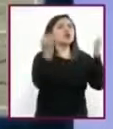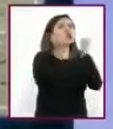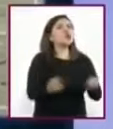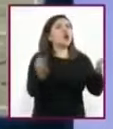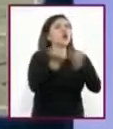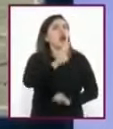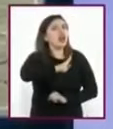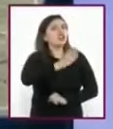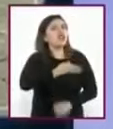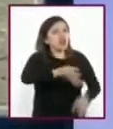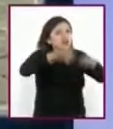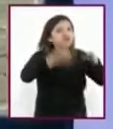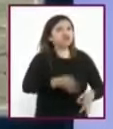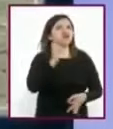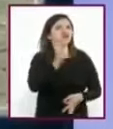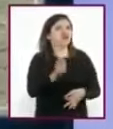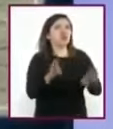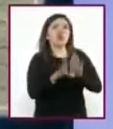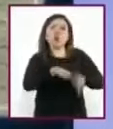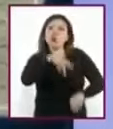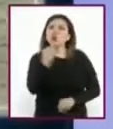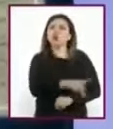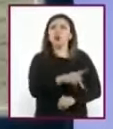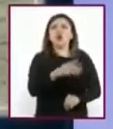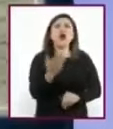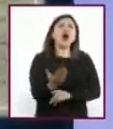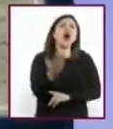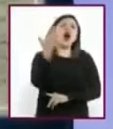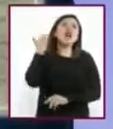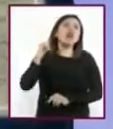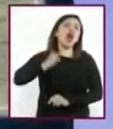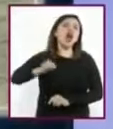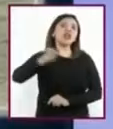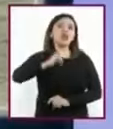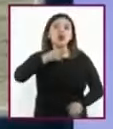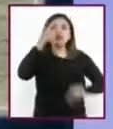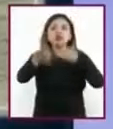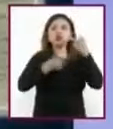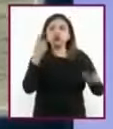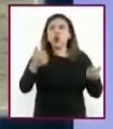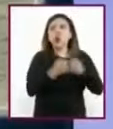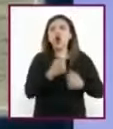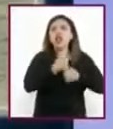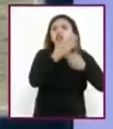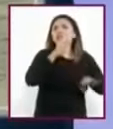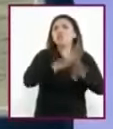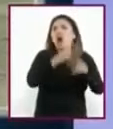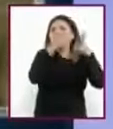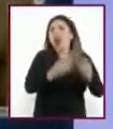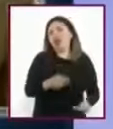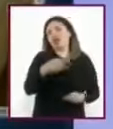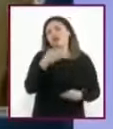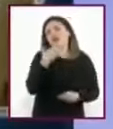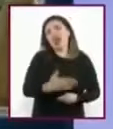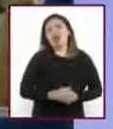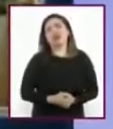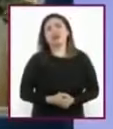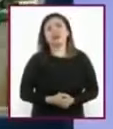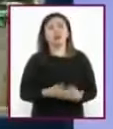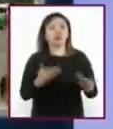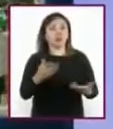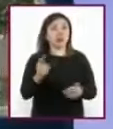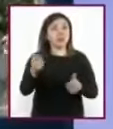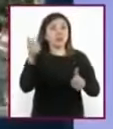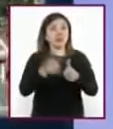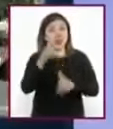más el idioma como se hablaba antiguamente, con unas expresiones mucho más ricas. Bueno, la